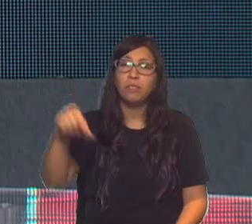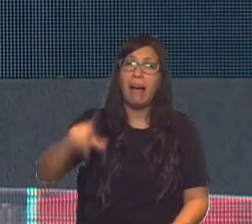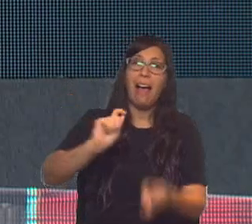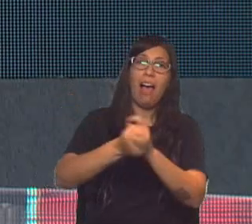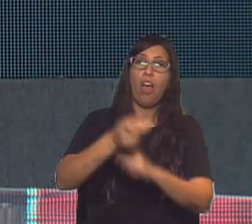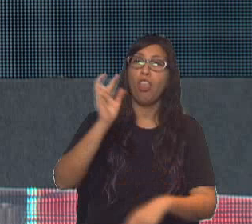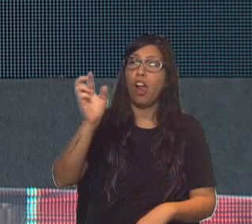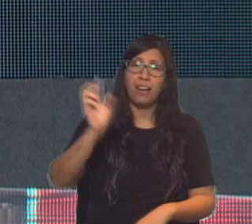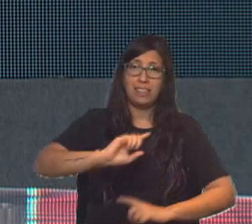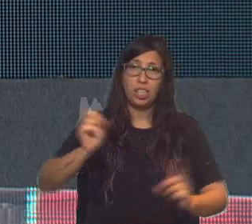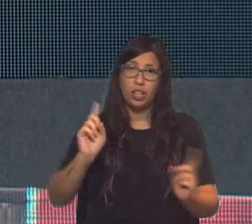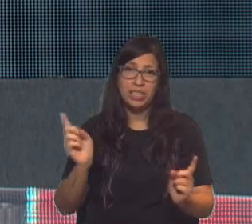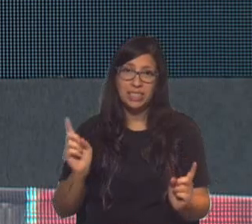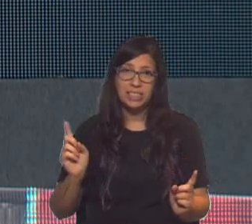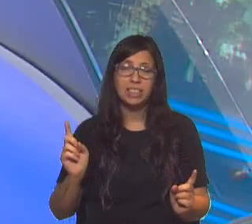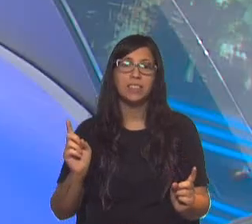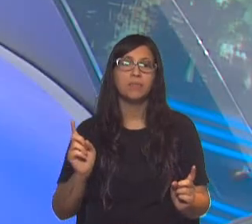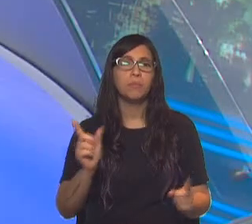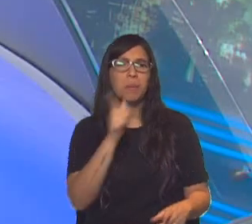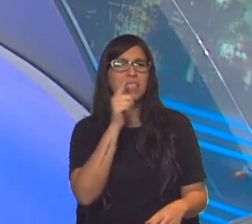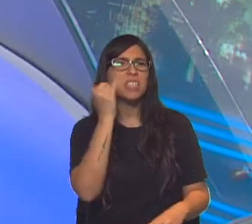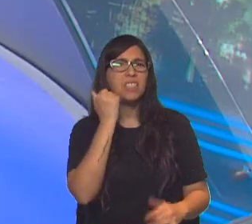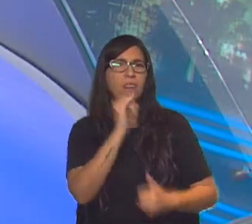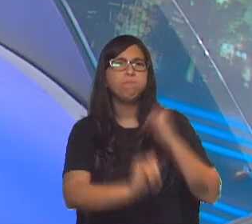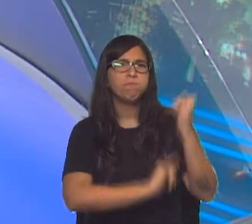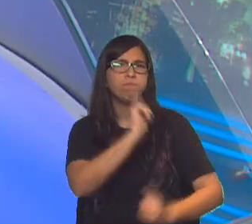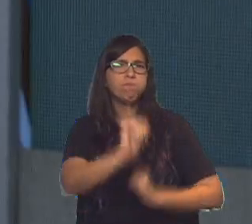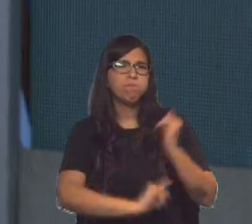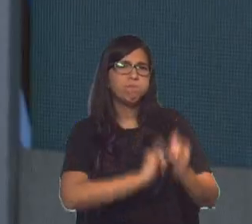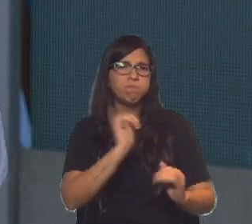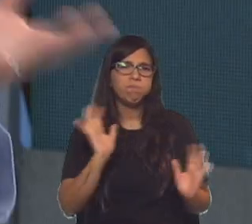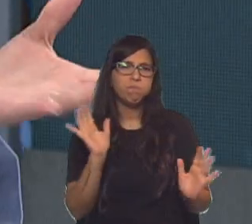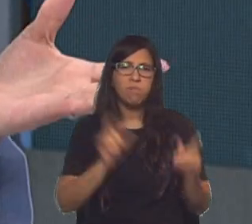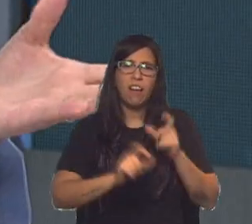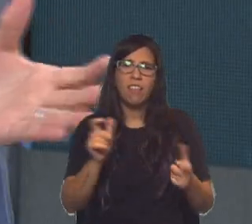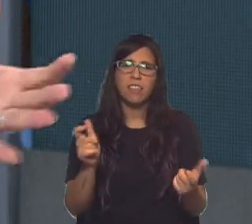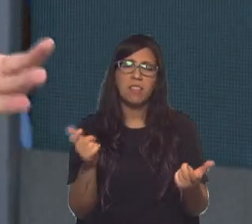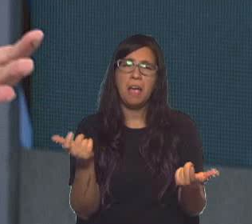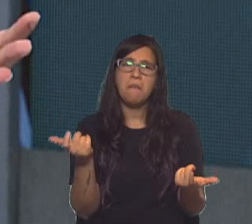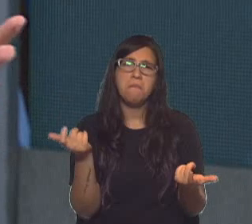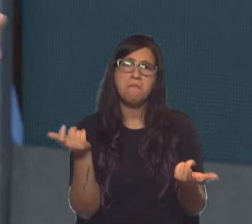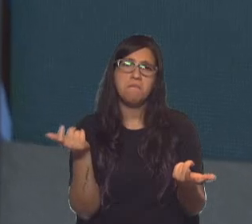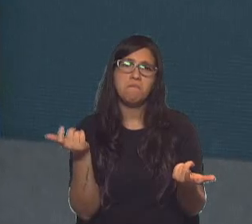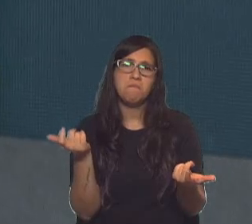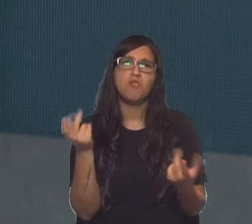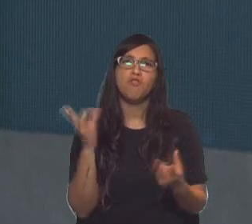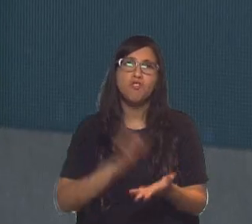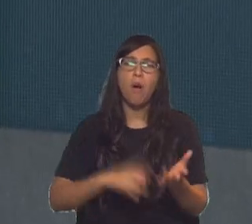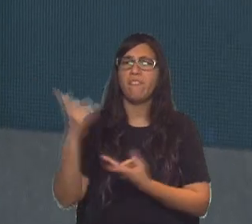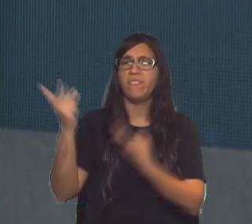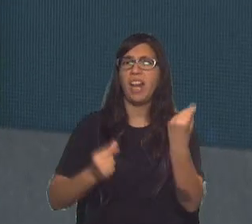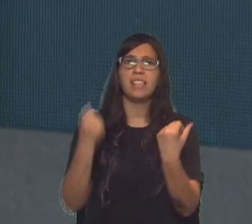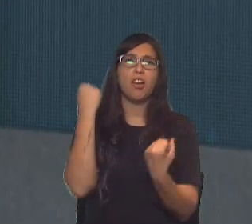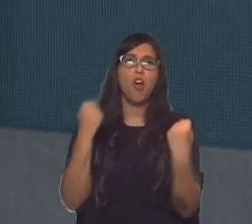eh Pero eso yo creo que está explicado Más allá de que la gente no tiene por qué saber de de finanzas ni de